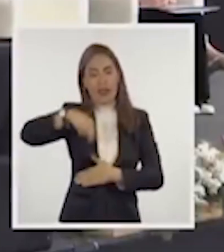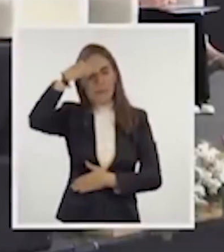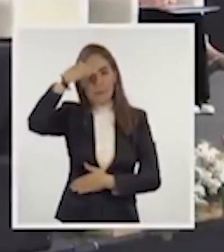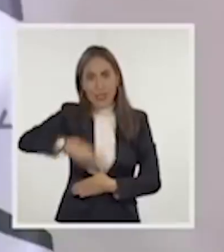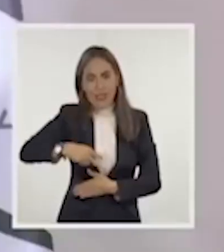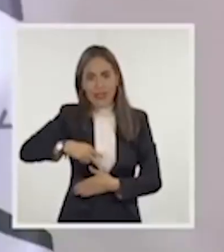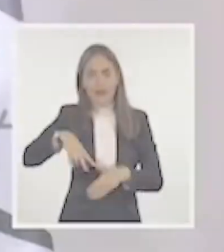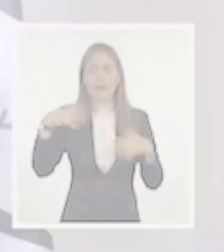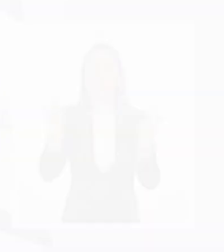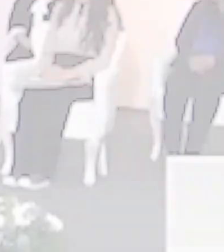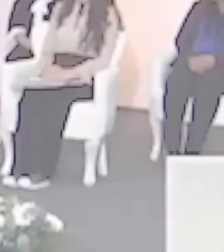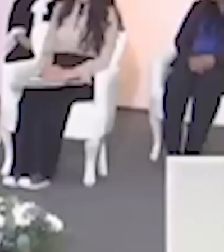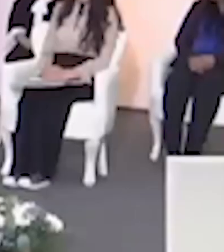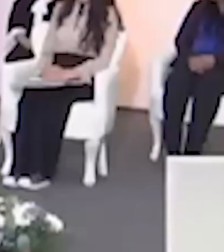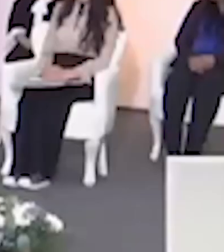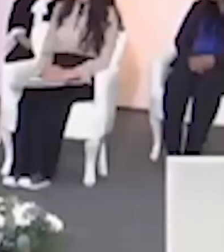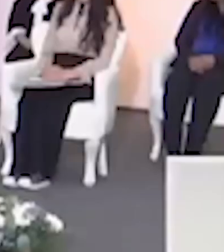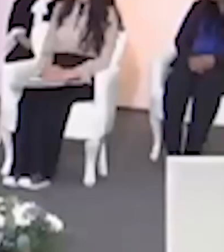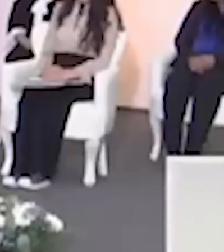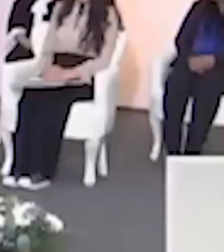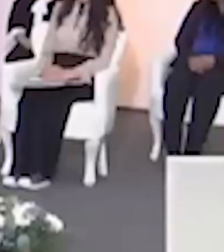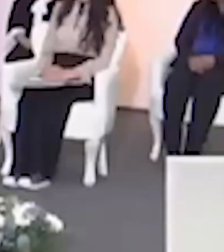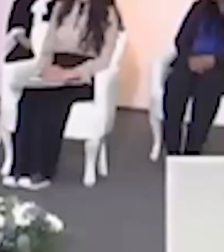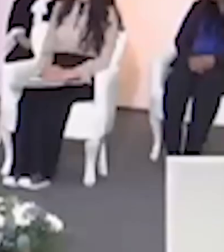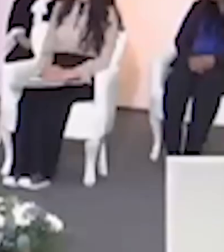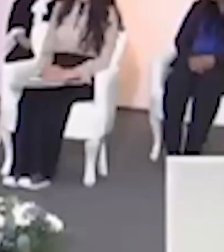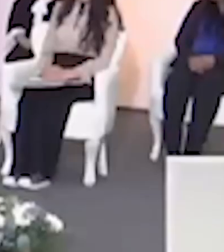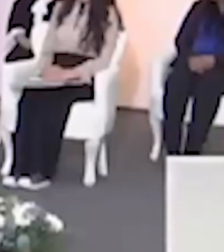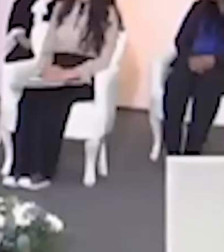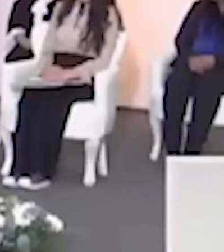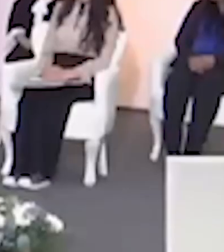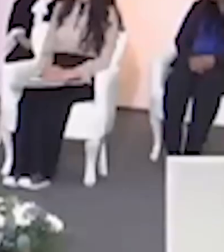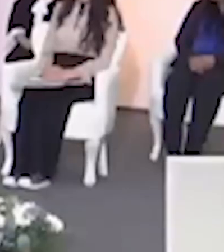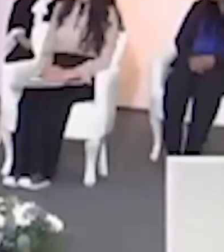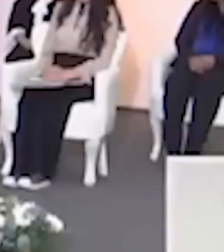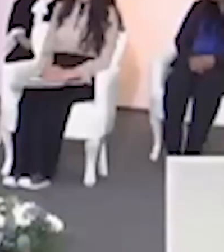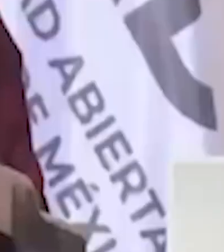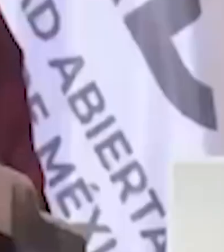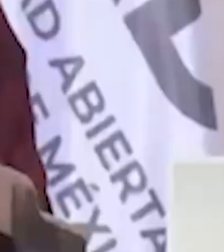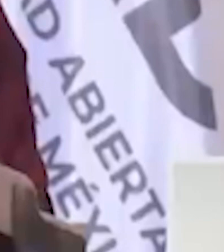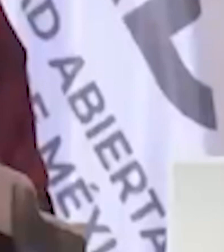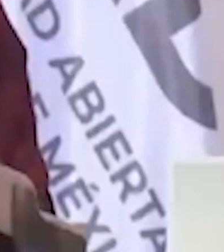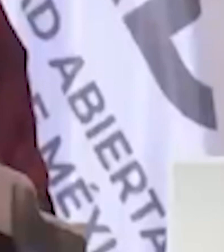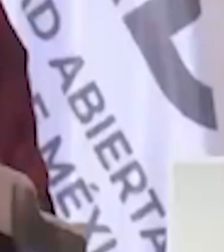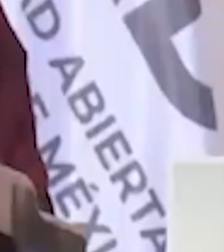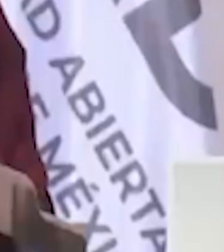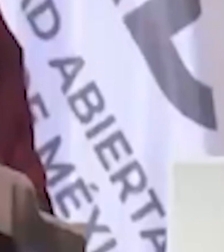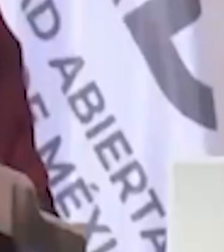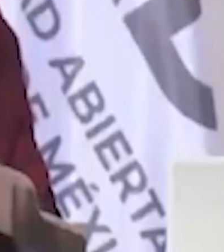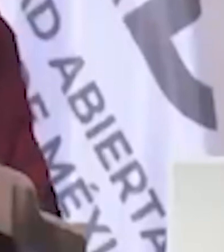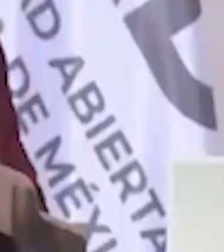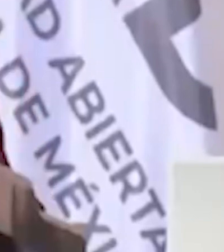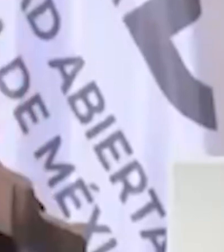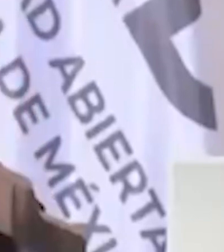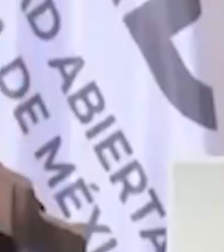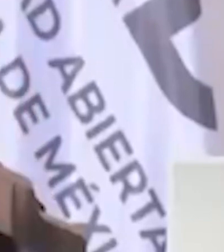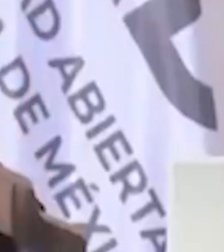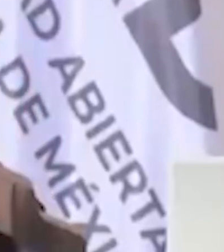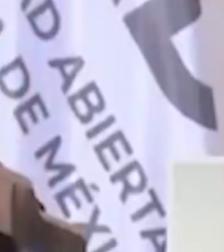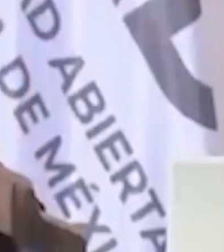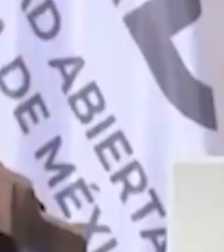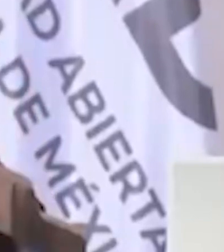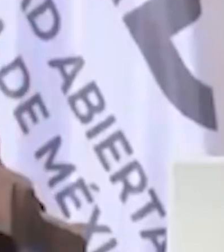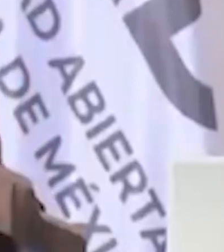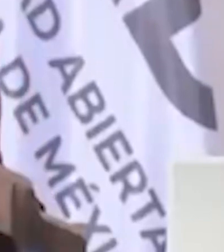crecido, enfatizó. Al hacer uso de la palabra, la maestra Lilian Kravtsov Appel, rectora de nuestra casa de estudios, compartió